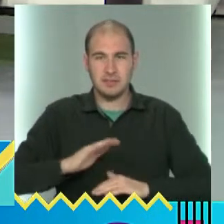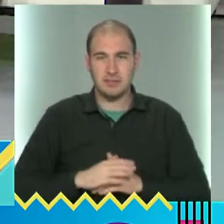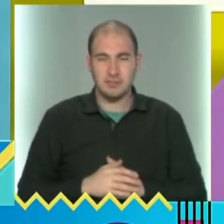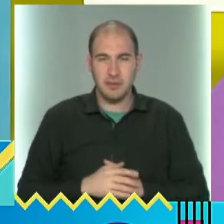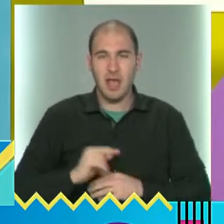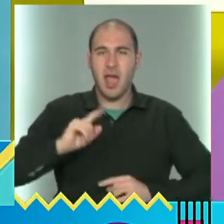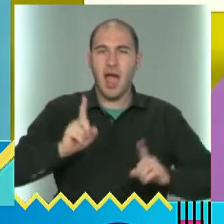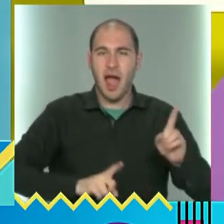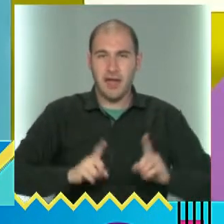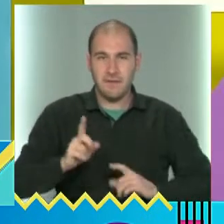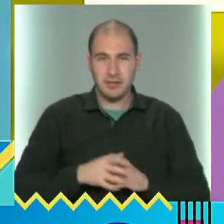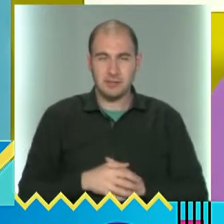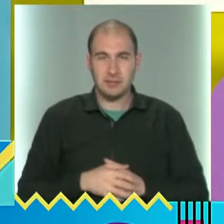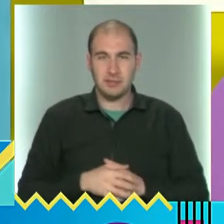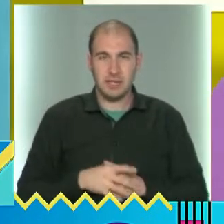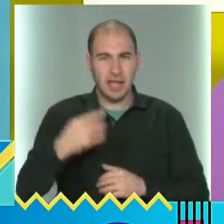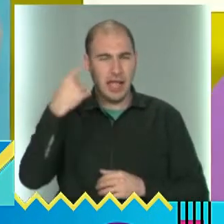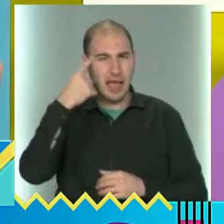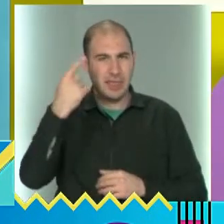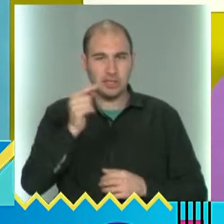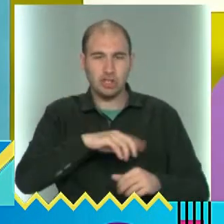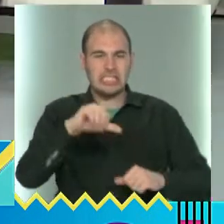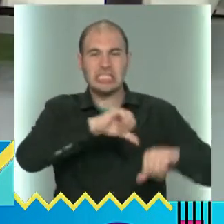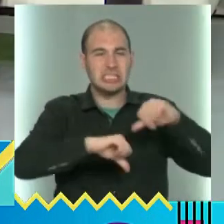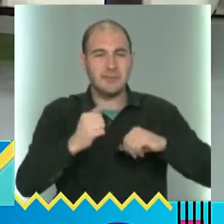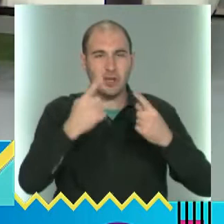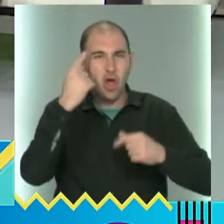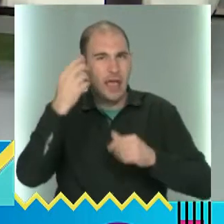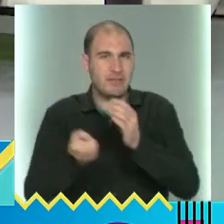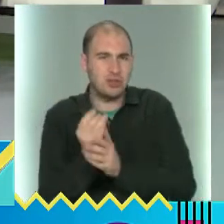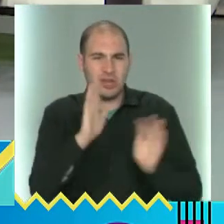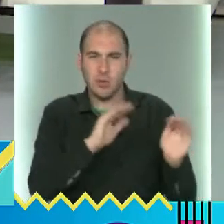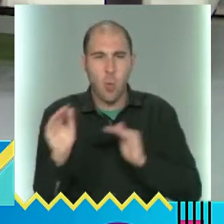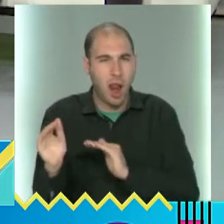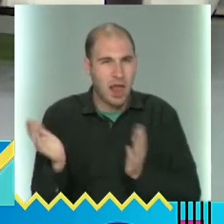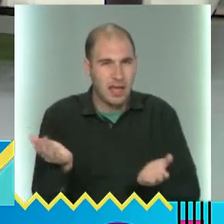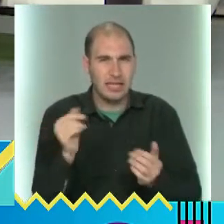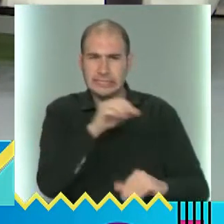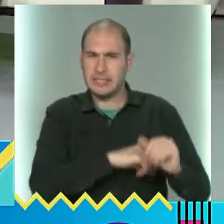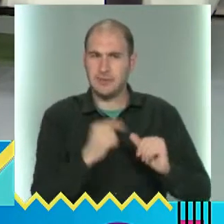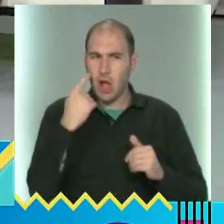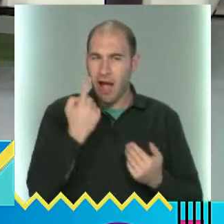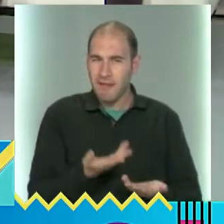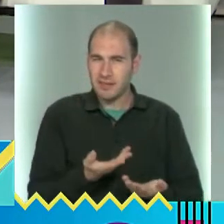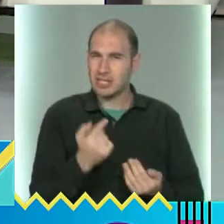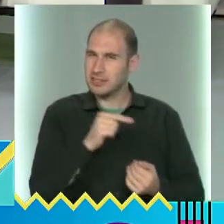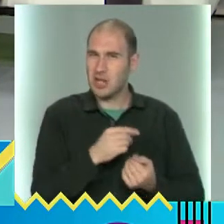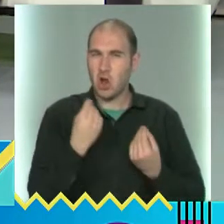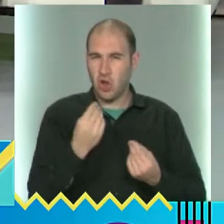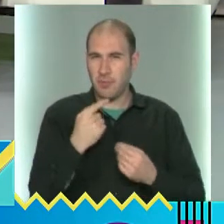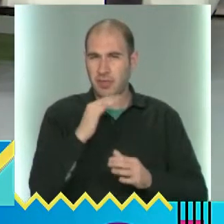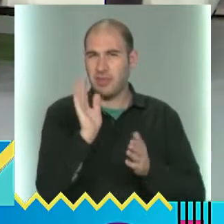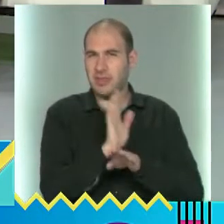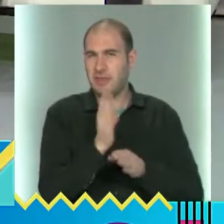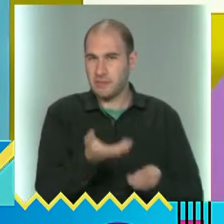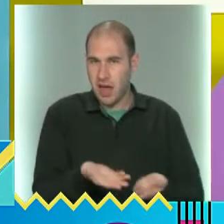Y a veces esto de ese mito de hay que ser científico para ser inventor. Científico hay que ver cómo lo definimos, ¿no?